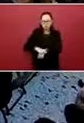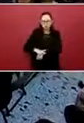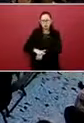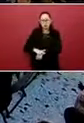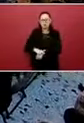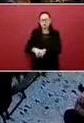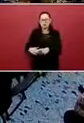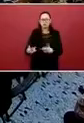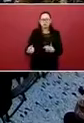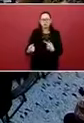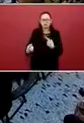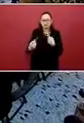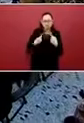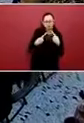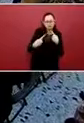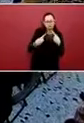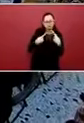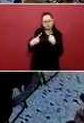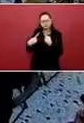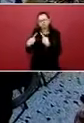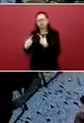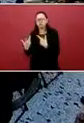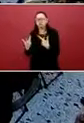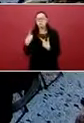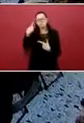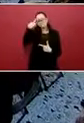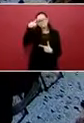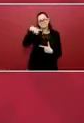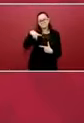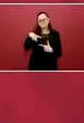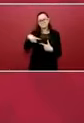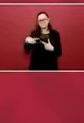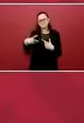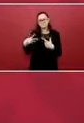acciones para